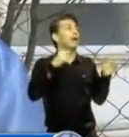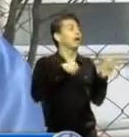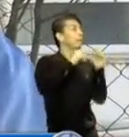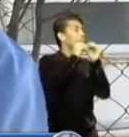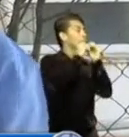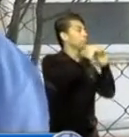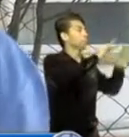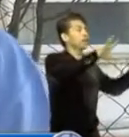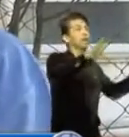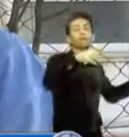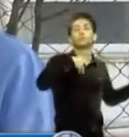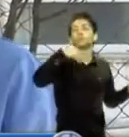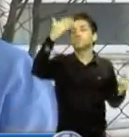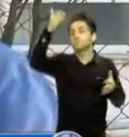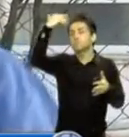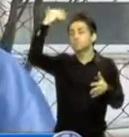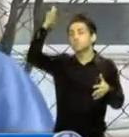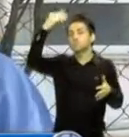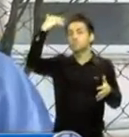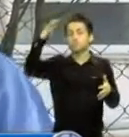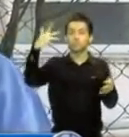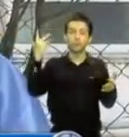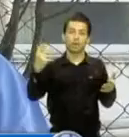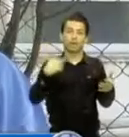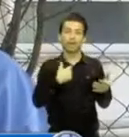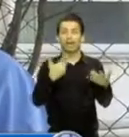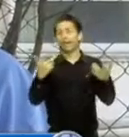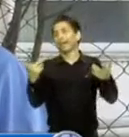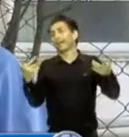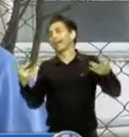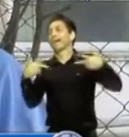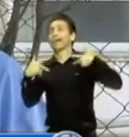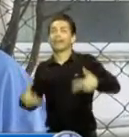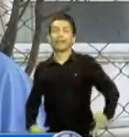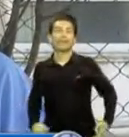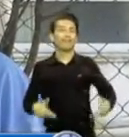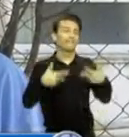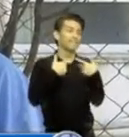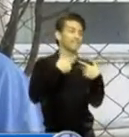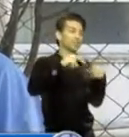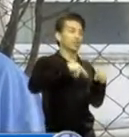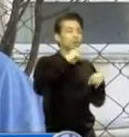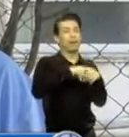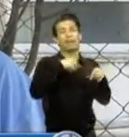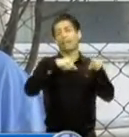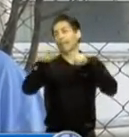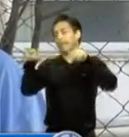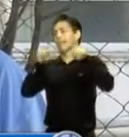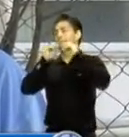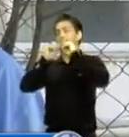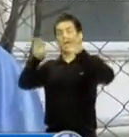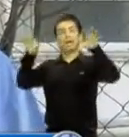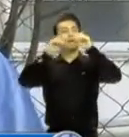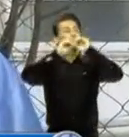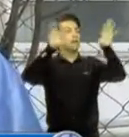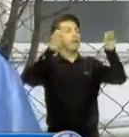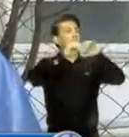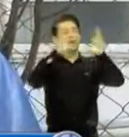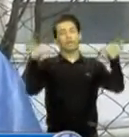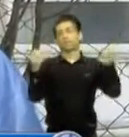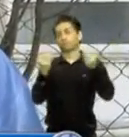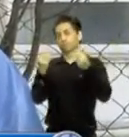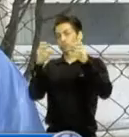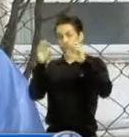no lo sabe. Y entonces anda llevando su vida normalmente y pueda contagiarnos a muchas otras personas. Entonces